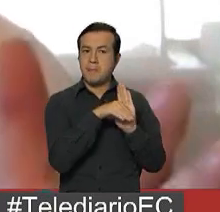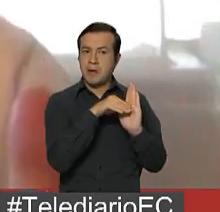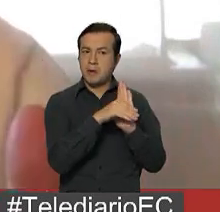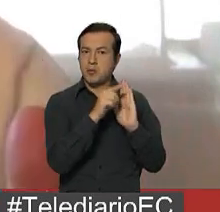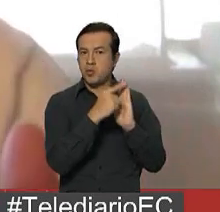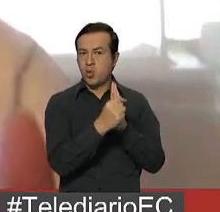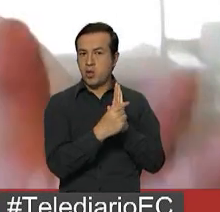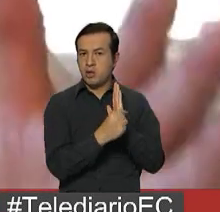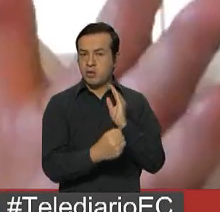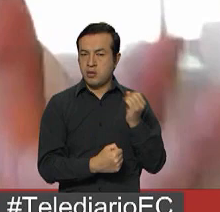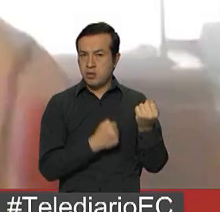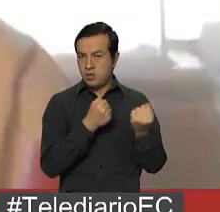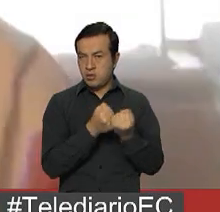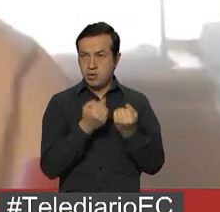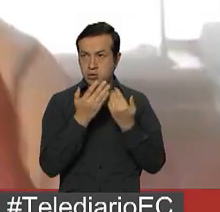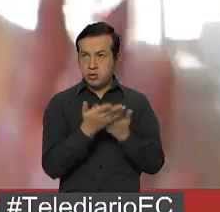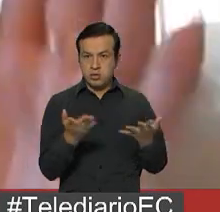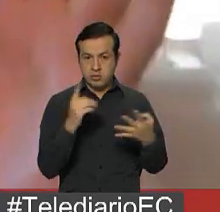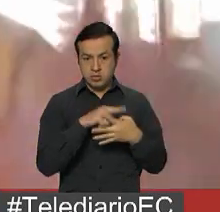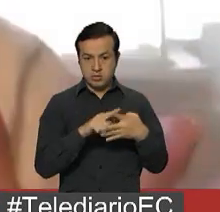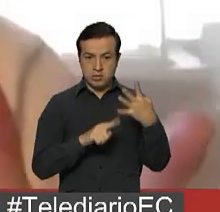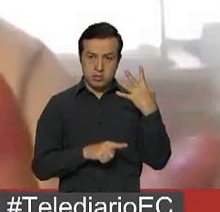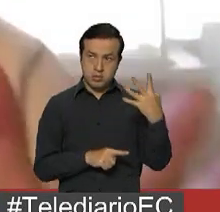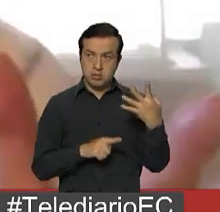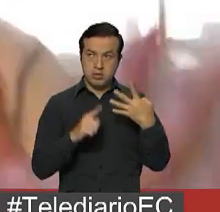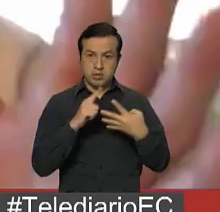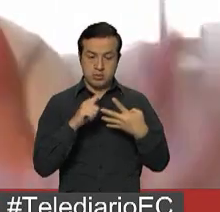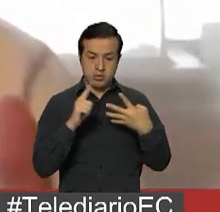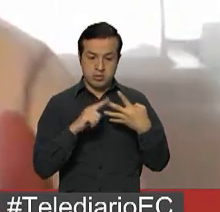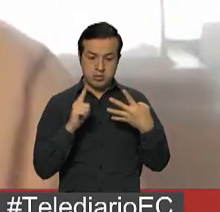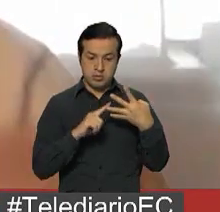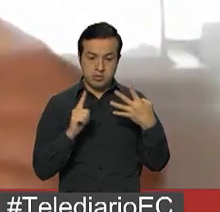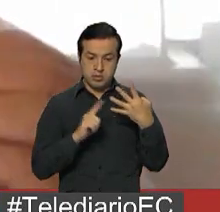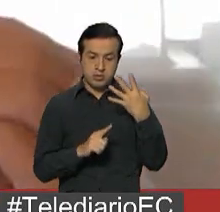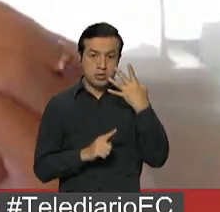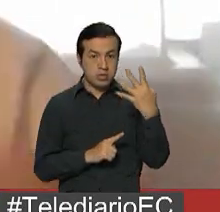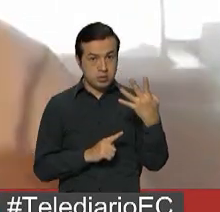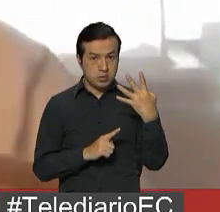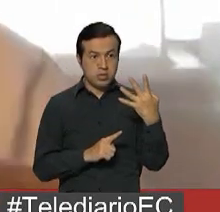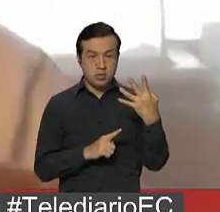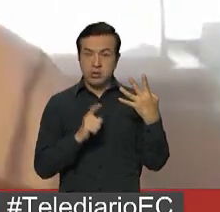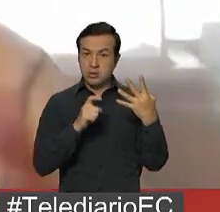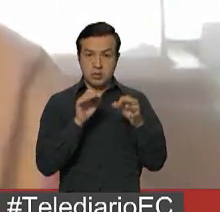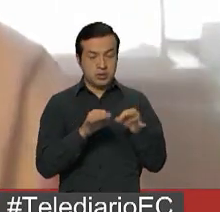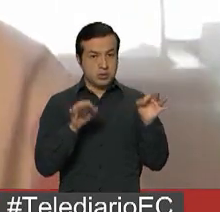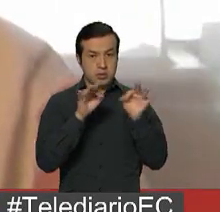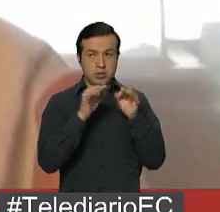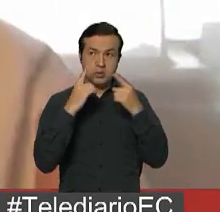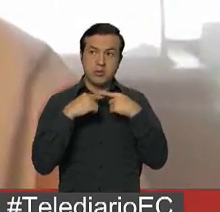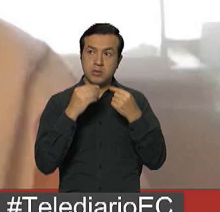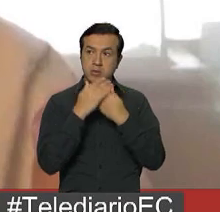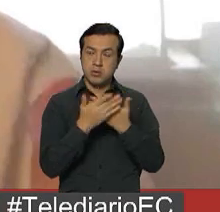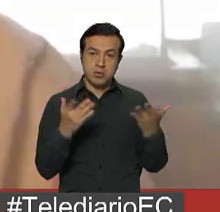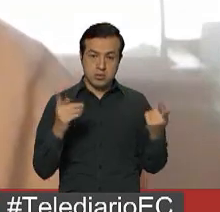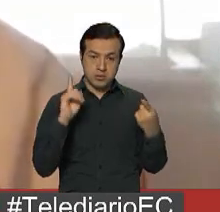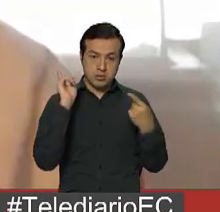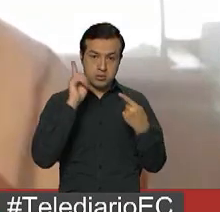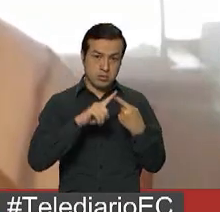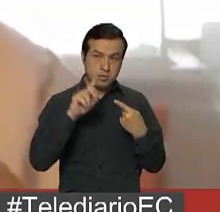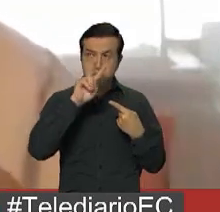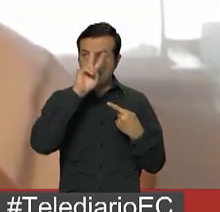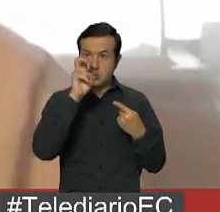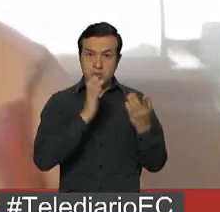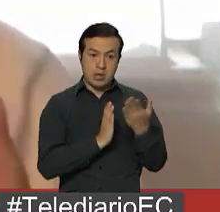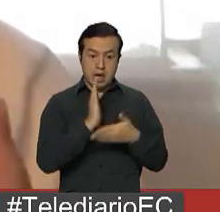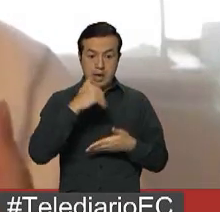se sabe que la inclusión financiera tiene cuatro pilares y éstos tienen que ser claramente conocidos el uno tiene que ver con